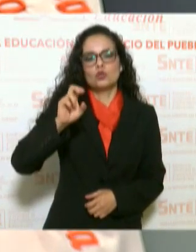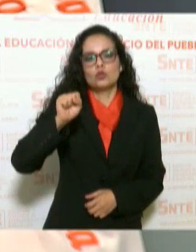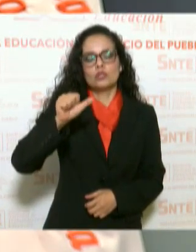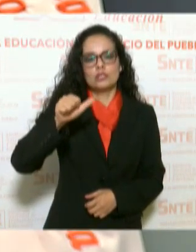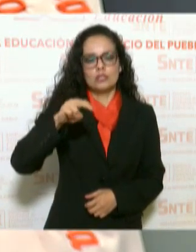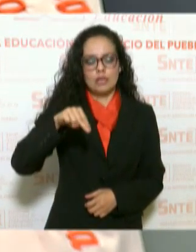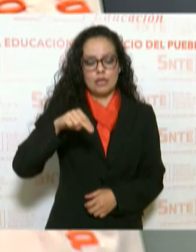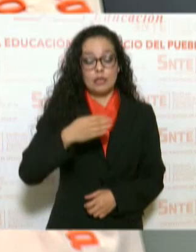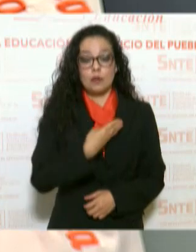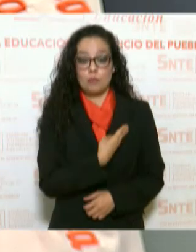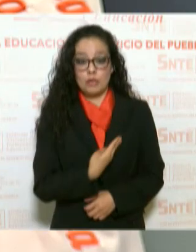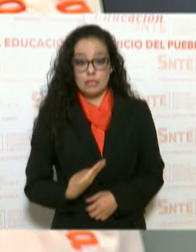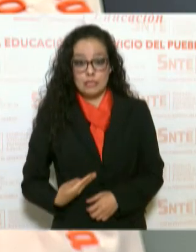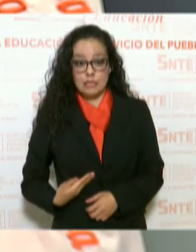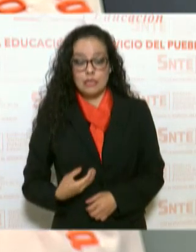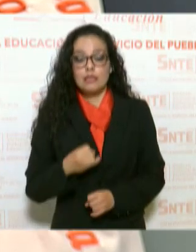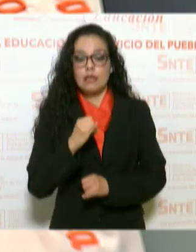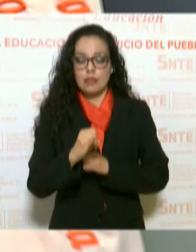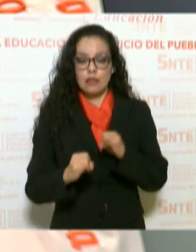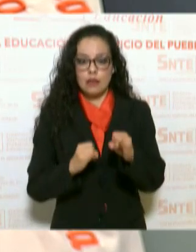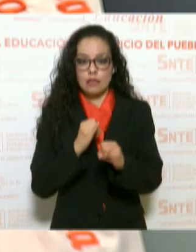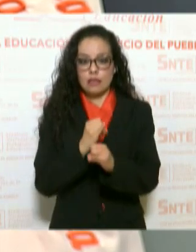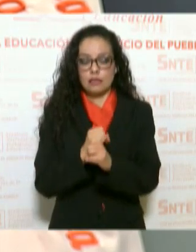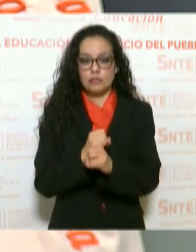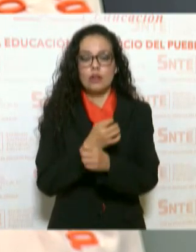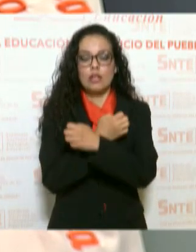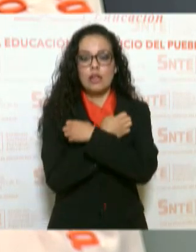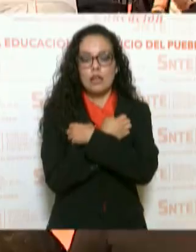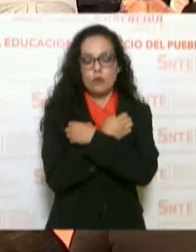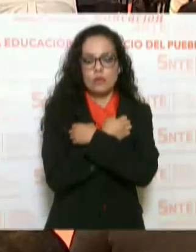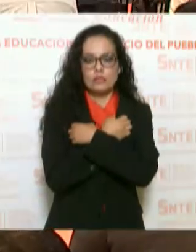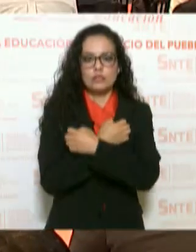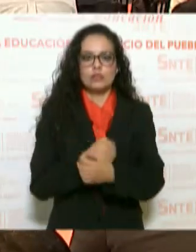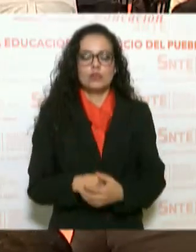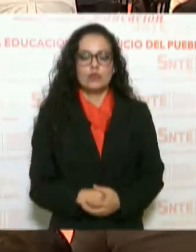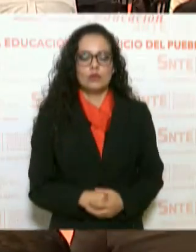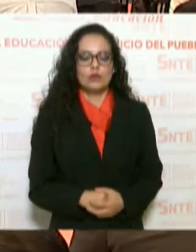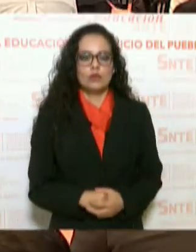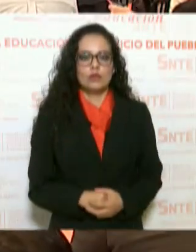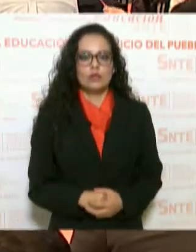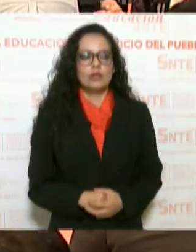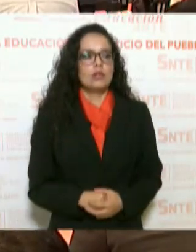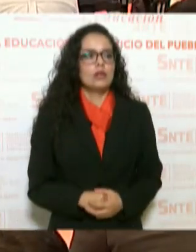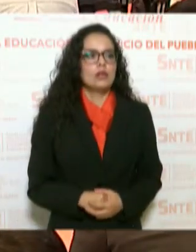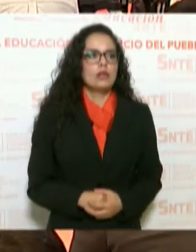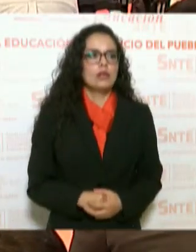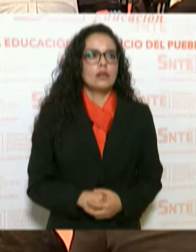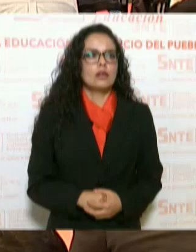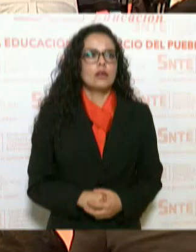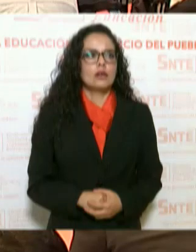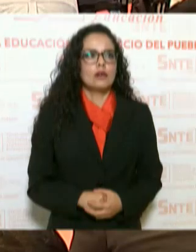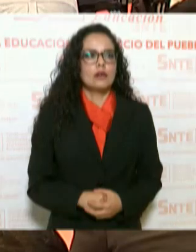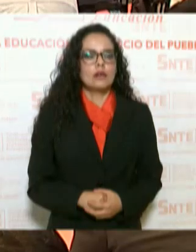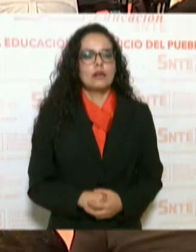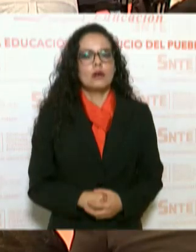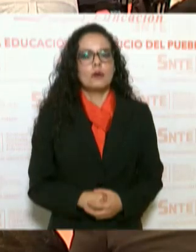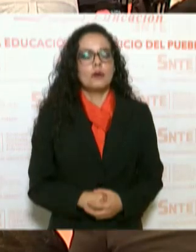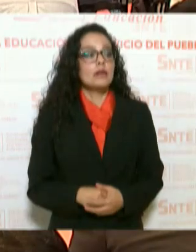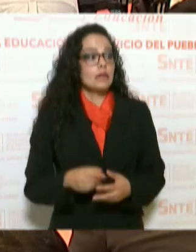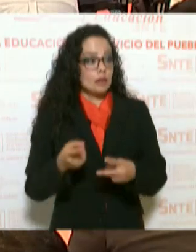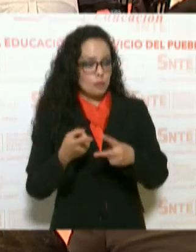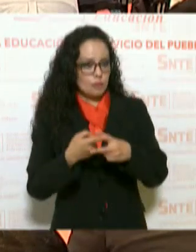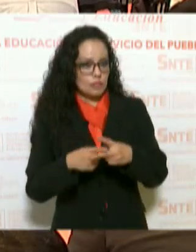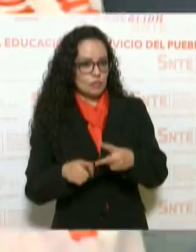Educación, y de un gran amigo de México que vivió aquí, en este